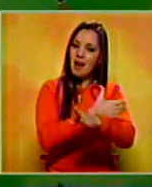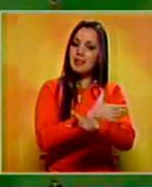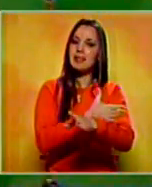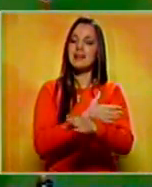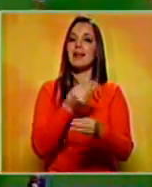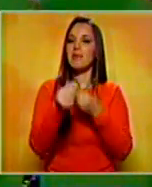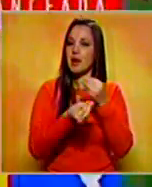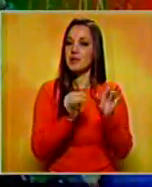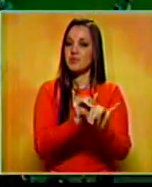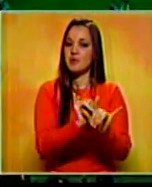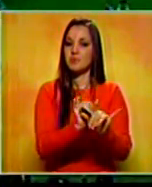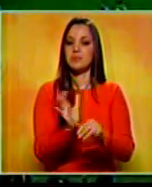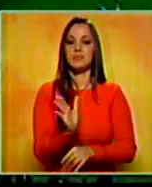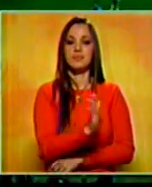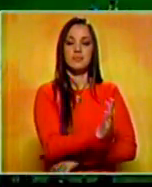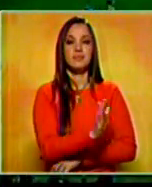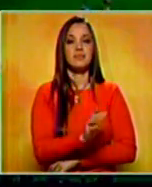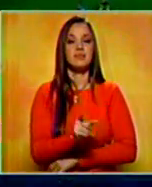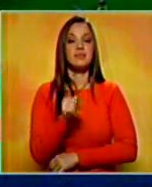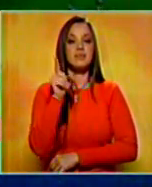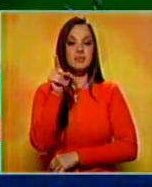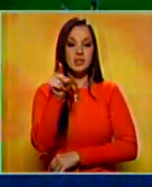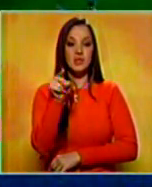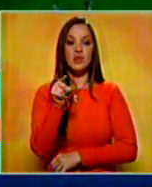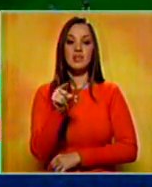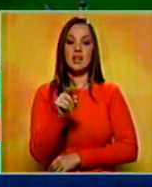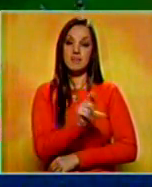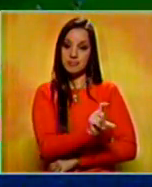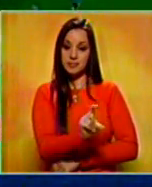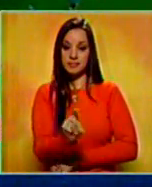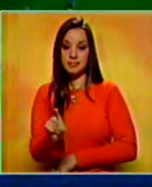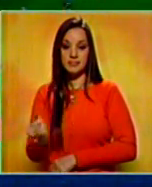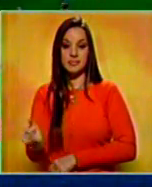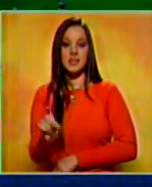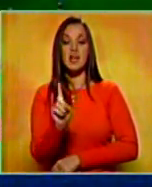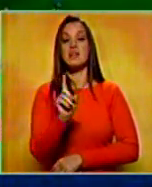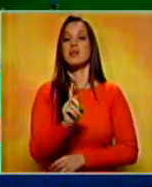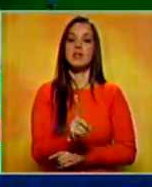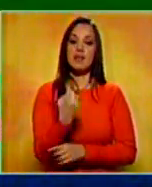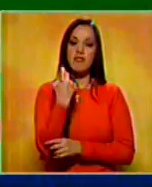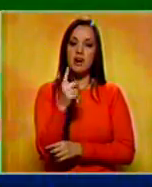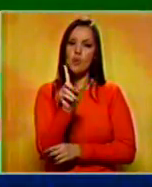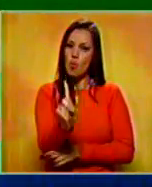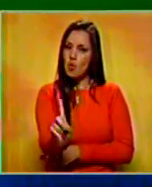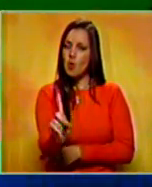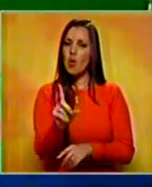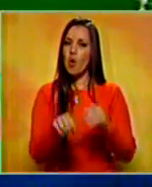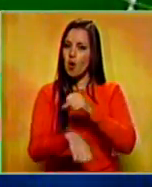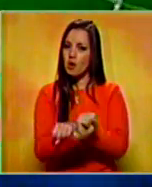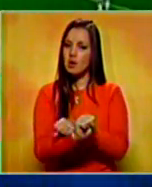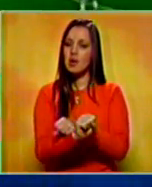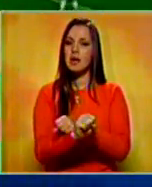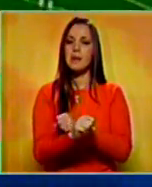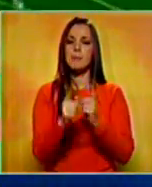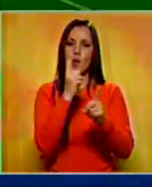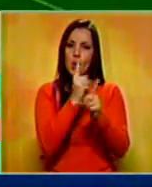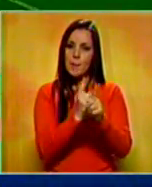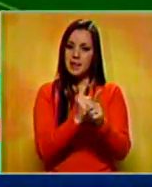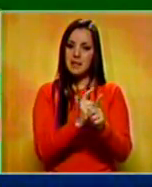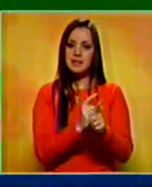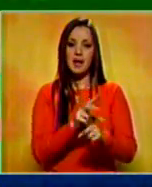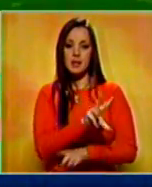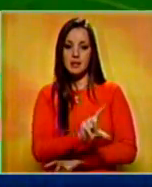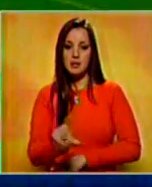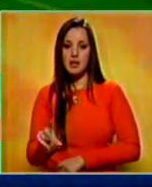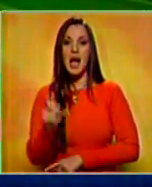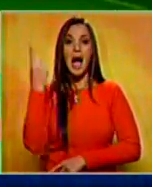disputado. Y en Monte Carlo, el Arsenal se quedó a un gol de completar la remontada en el marcador global ante el Mónaco, el equipo al que